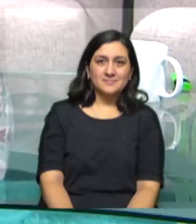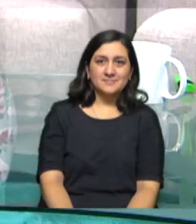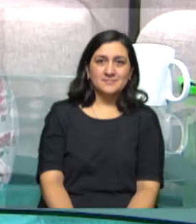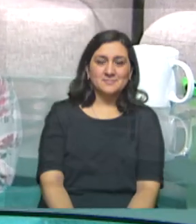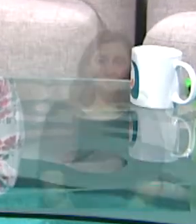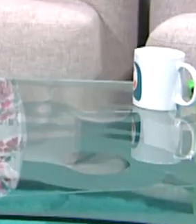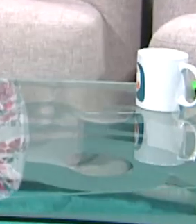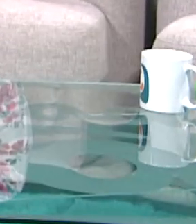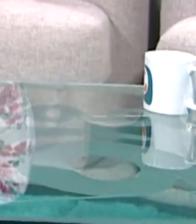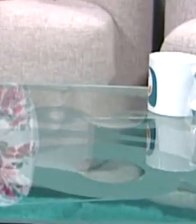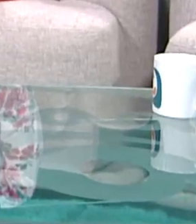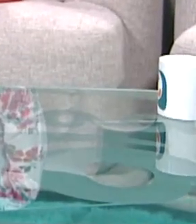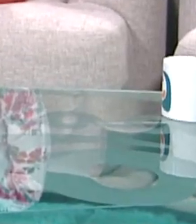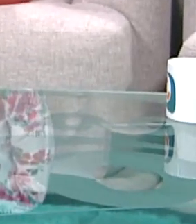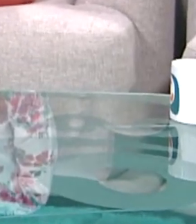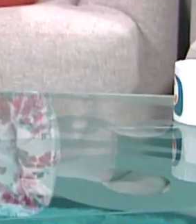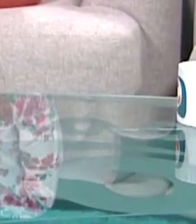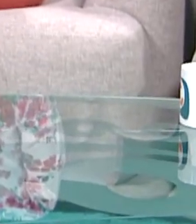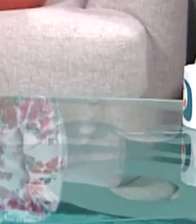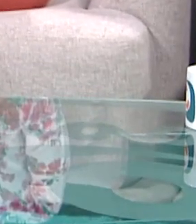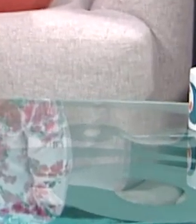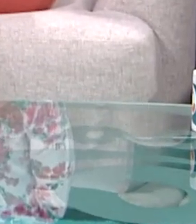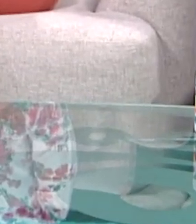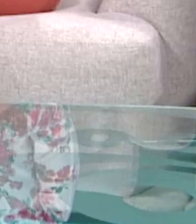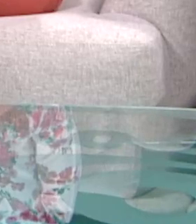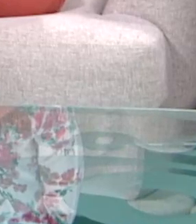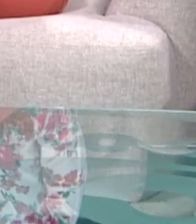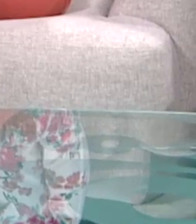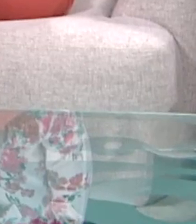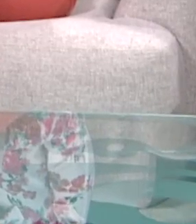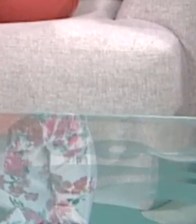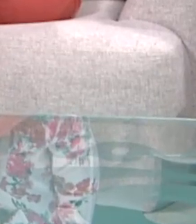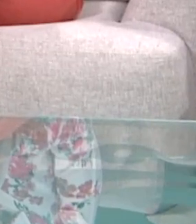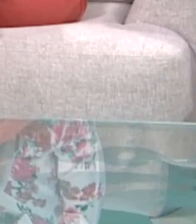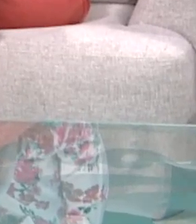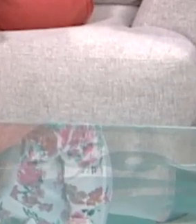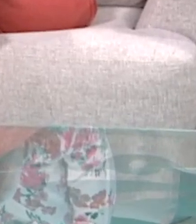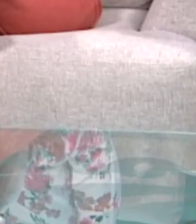ser la batalla cotidiana.